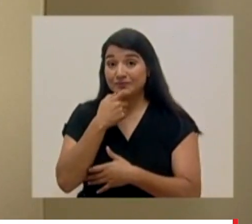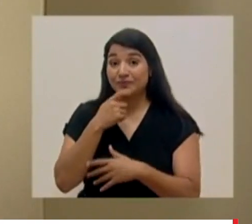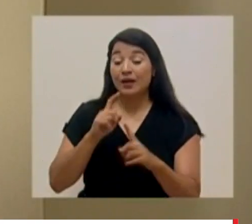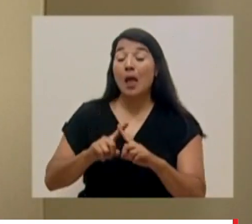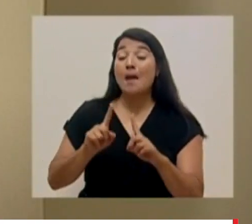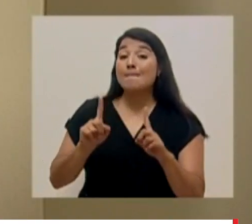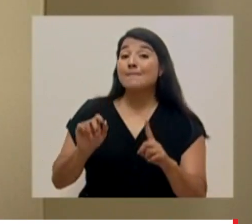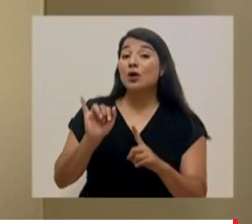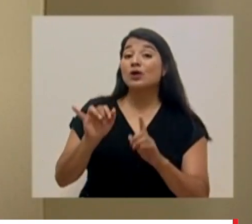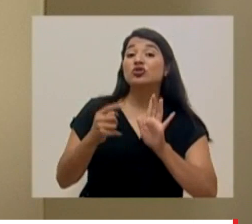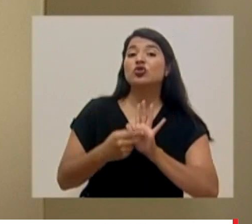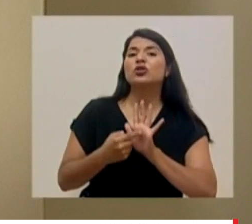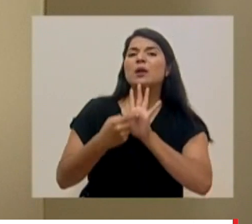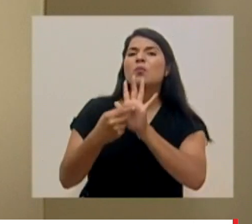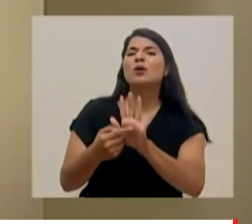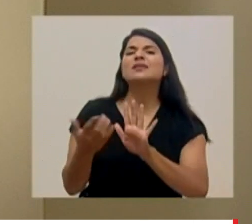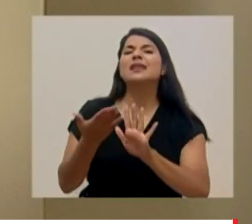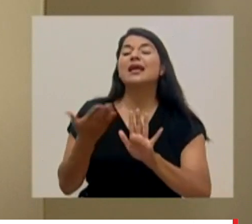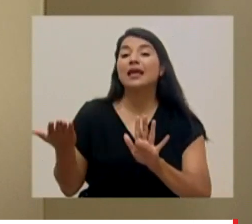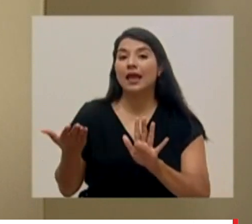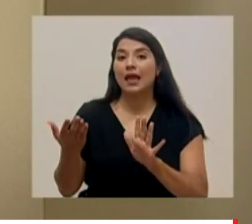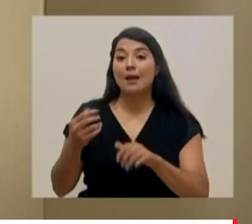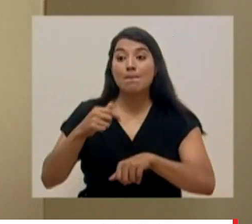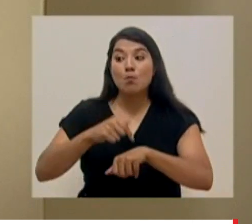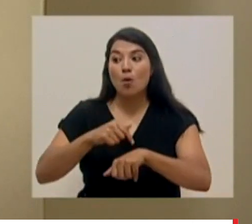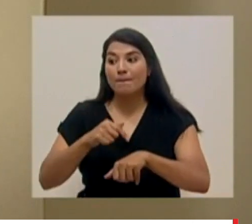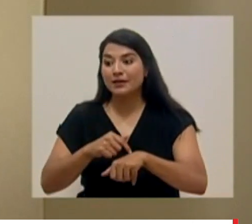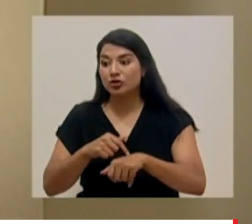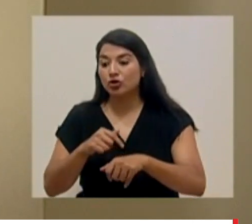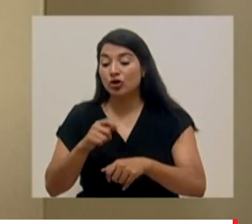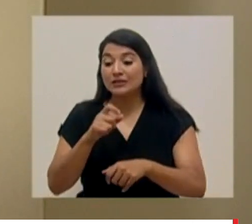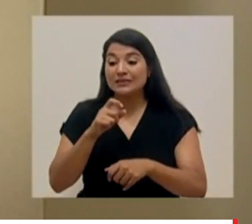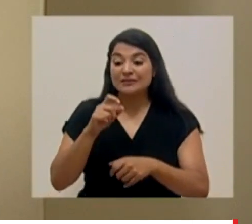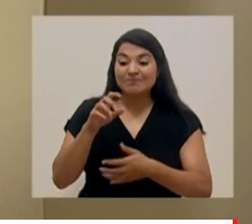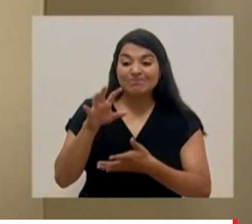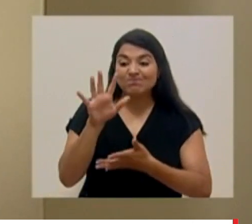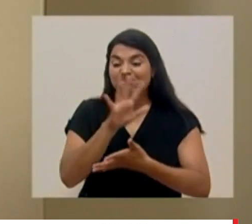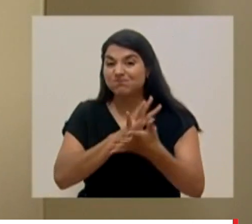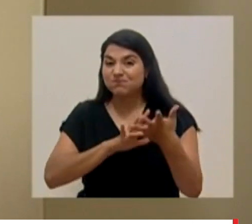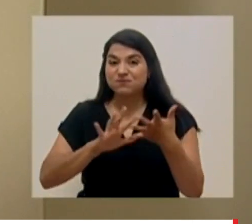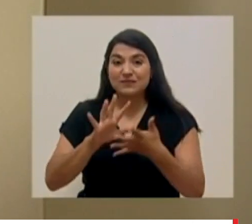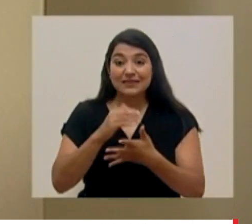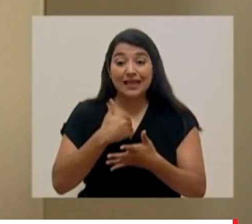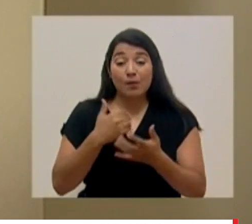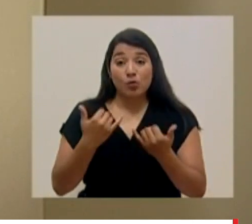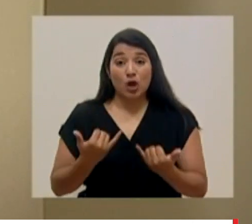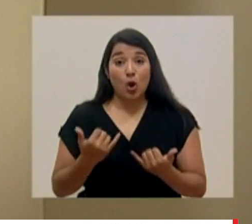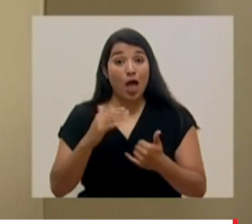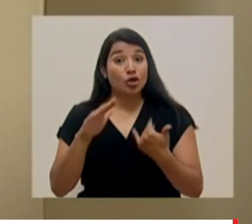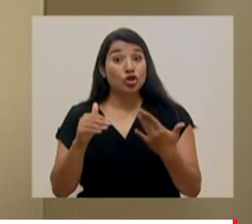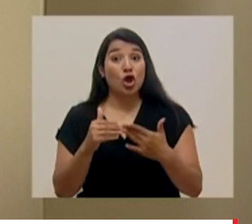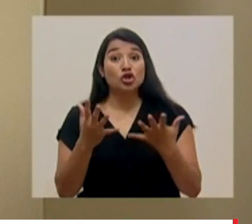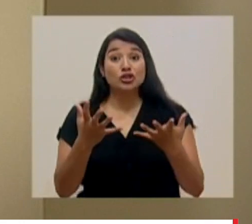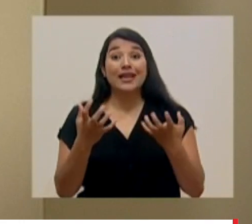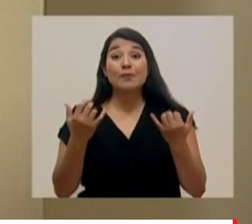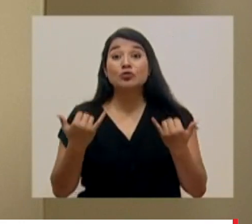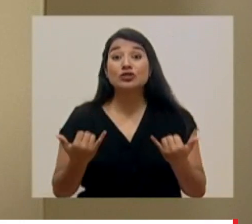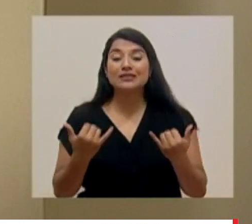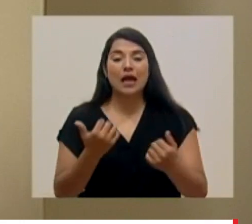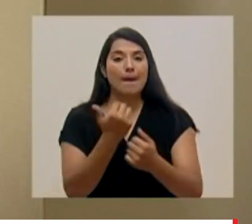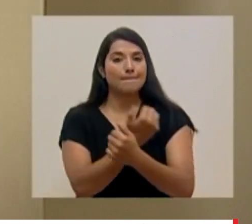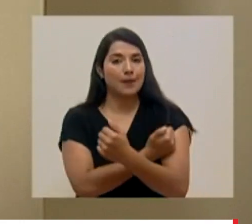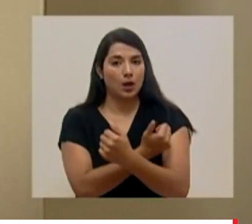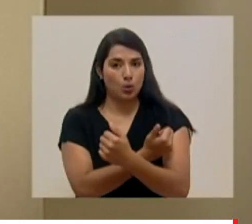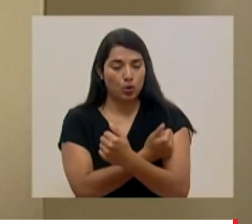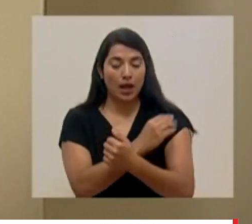demuestra es la incertidumbre en la que estamos. Todos queremos que haya una vacuna y estamos